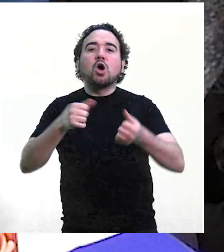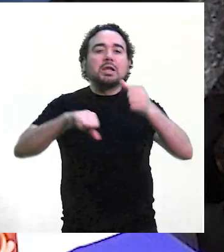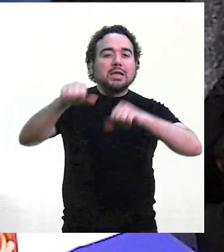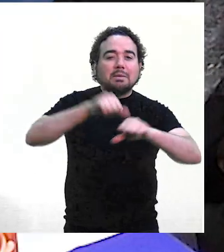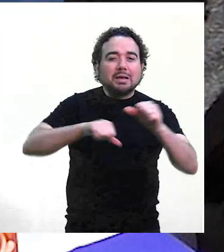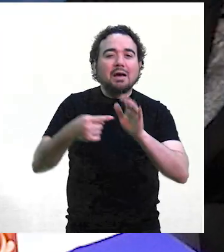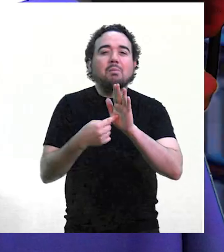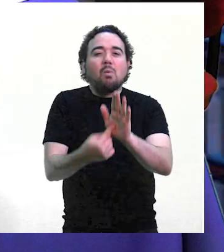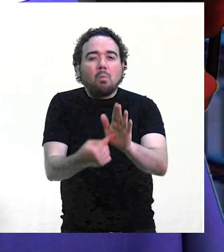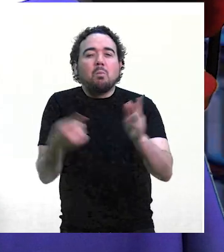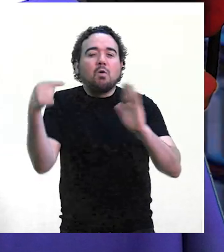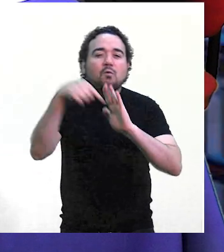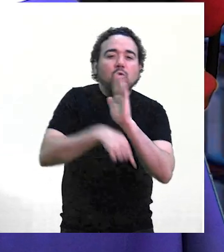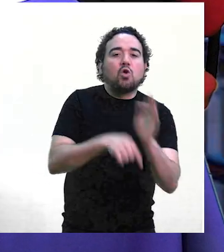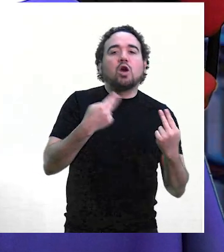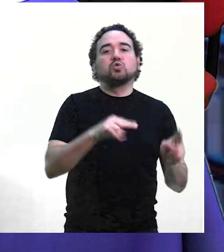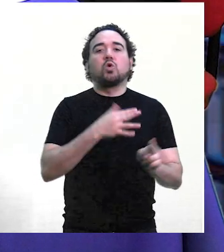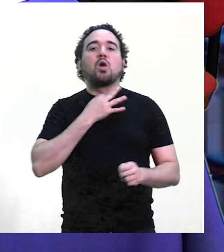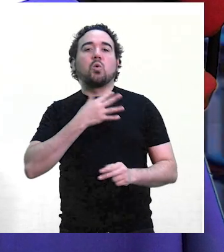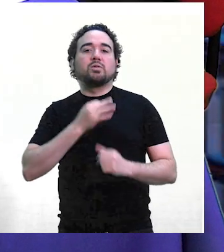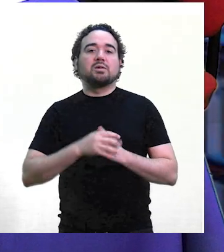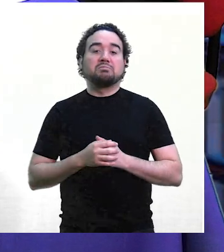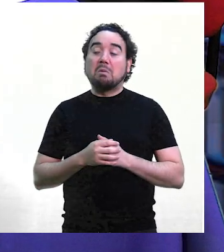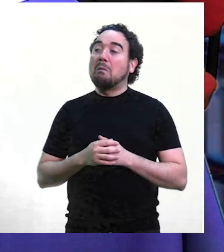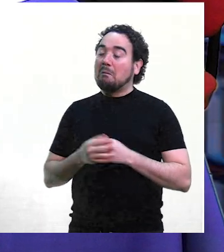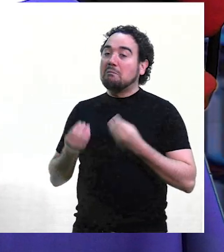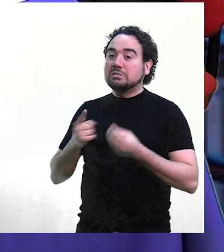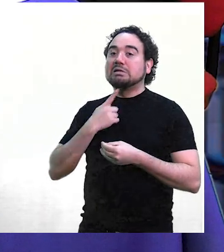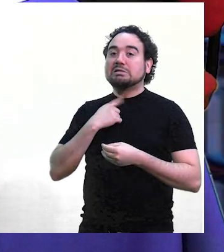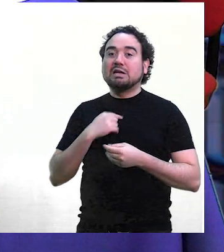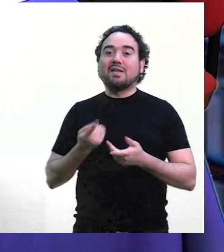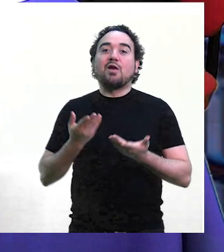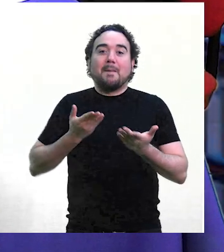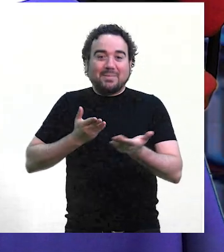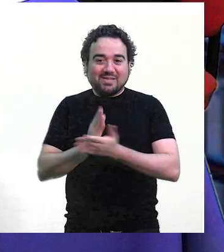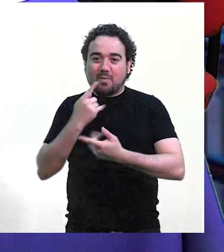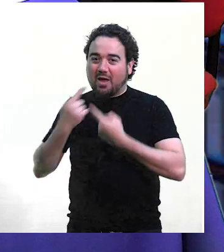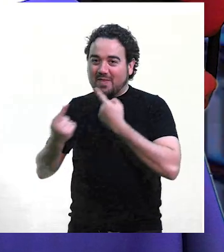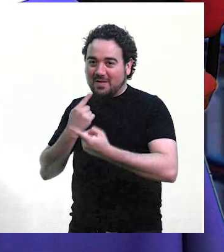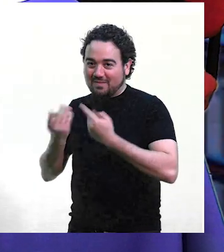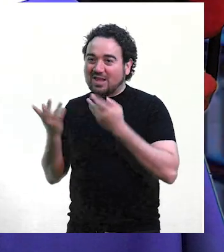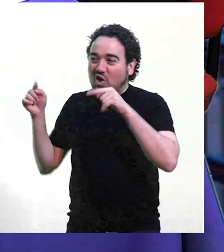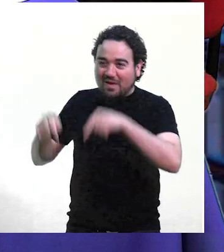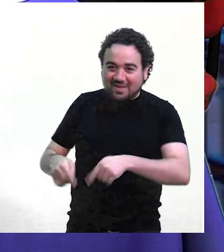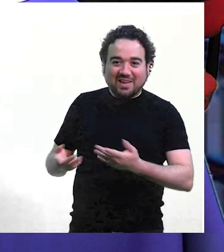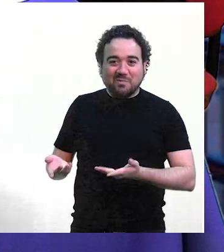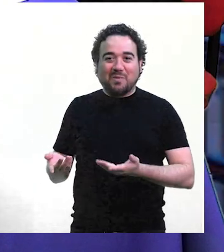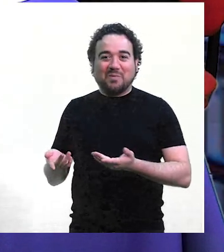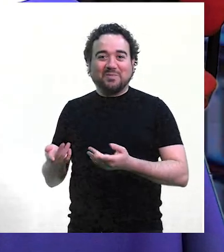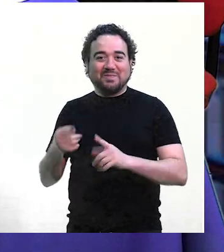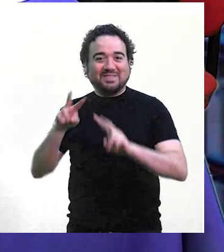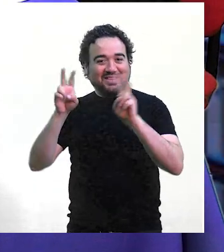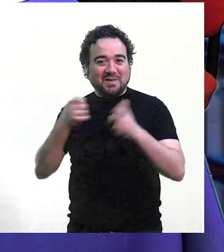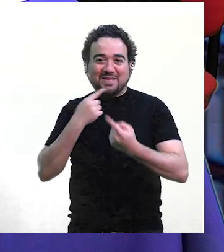bien interesante. Súper. Bueno, ahora vayamos al momento de la entrevista, como va a entrar Vamos, de lleno a lo que estamos,